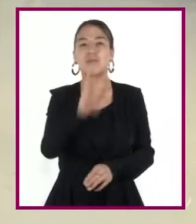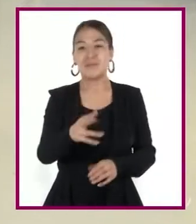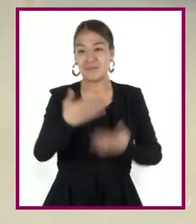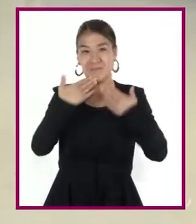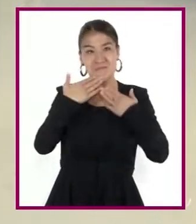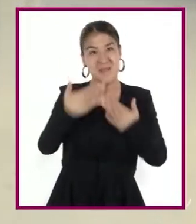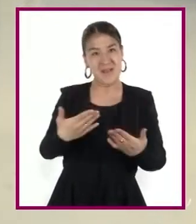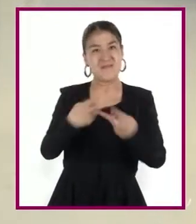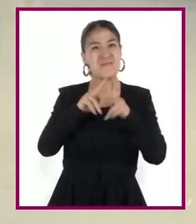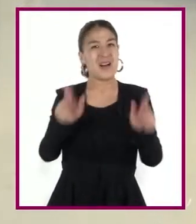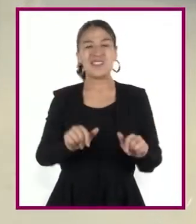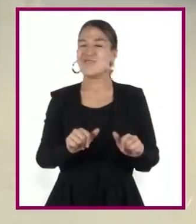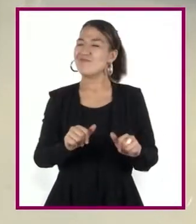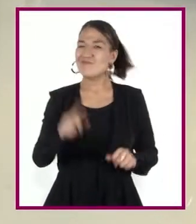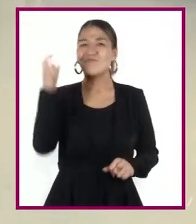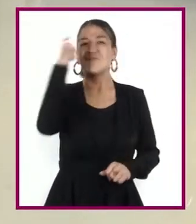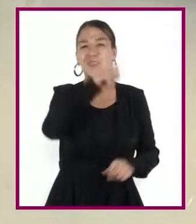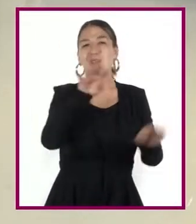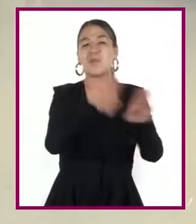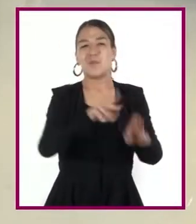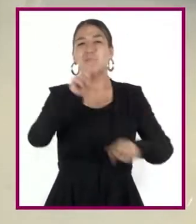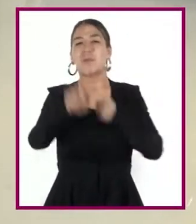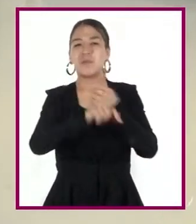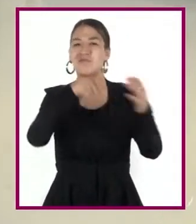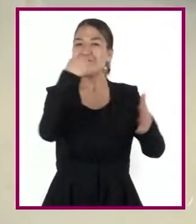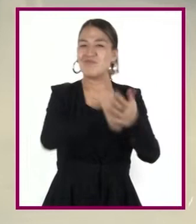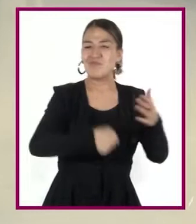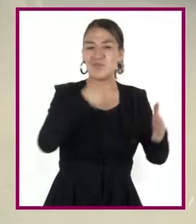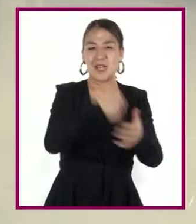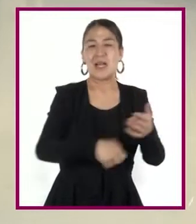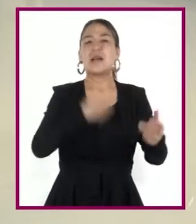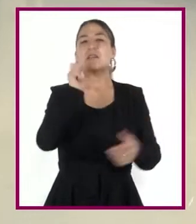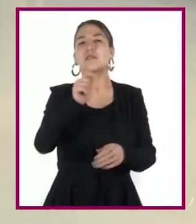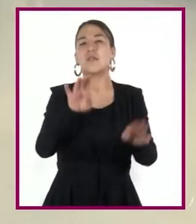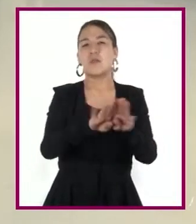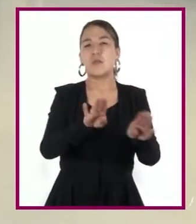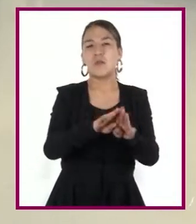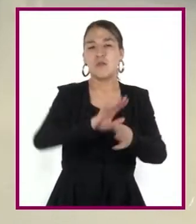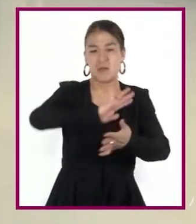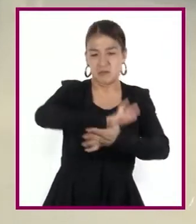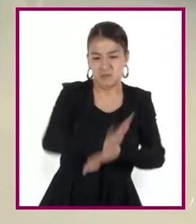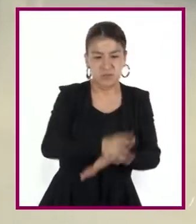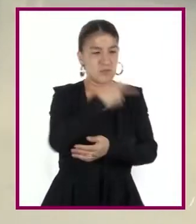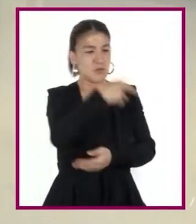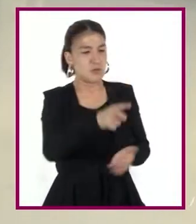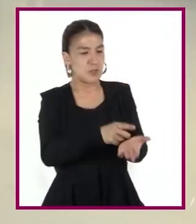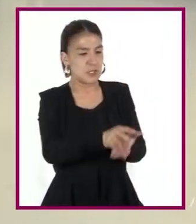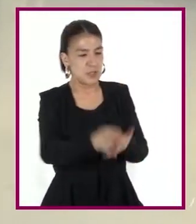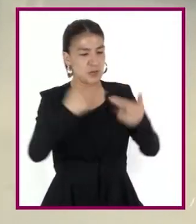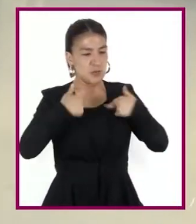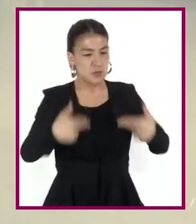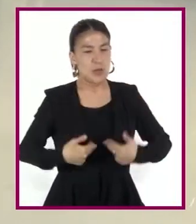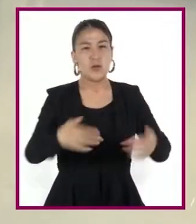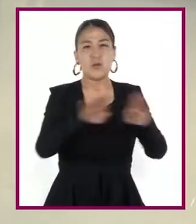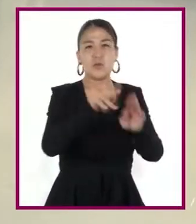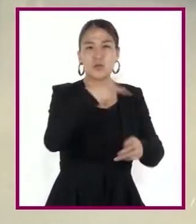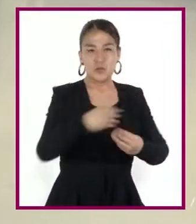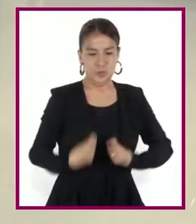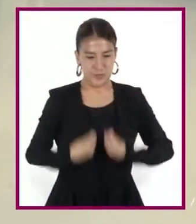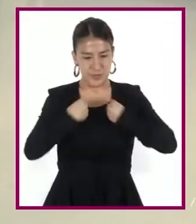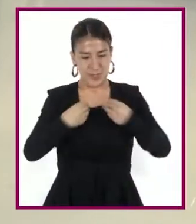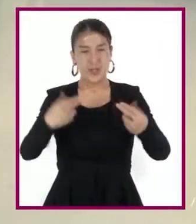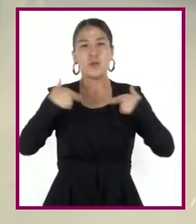pacíficos, por las necesidades no cubiertas, la violación a derechos y el daño a la dignidad humana, que puede